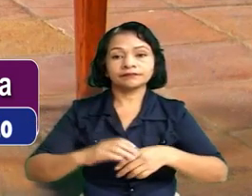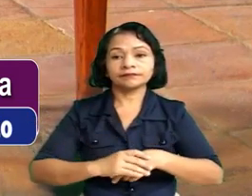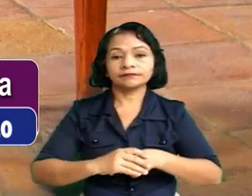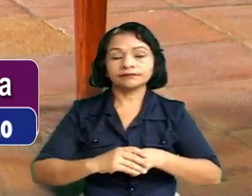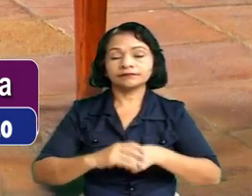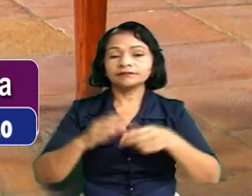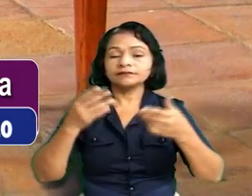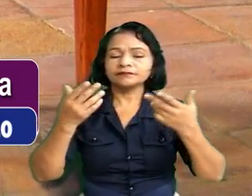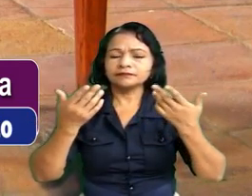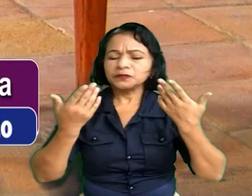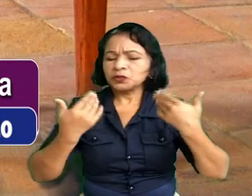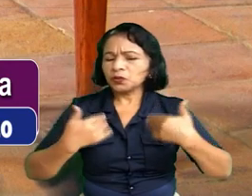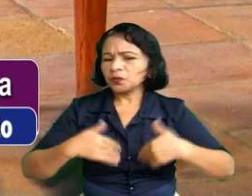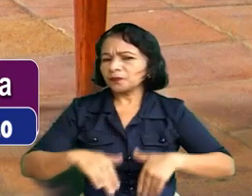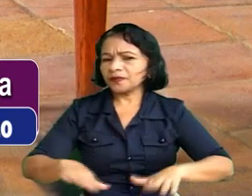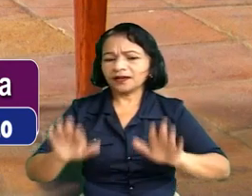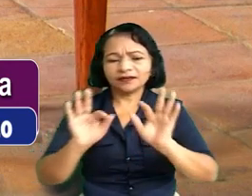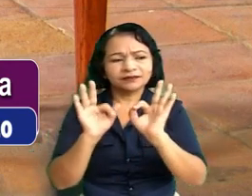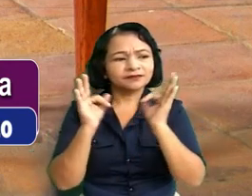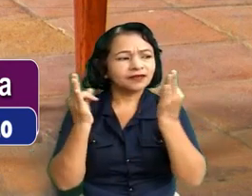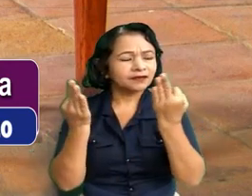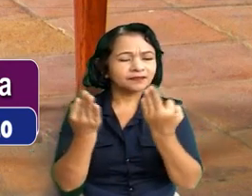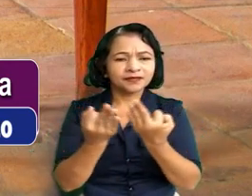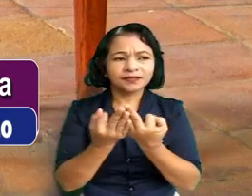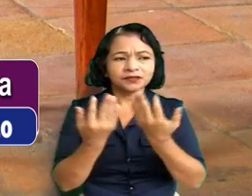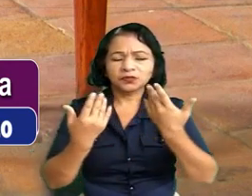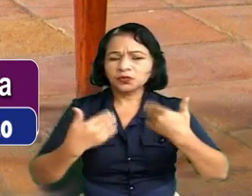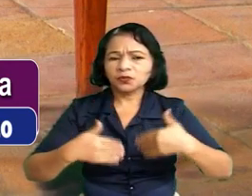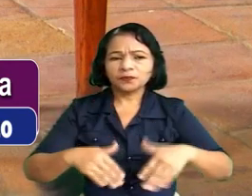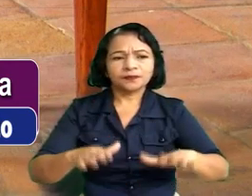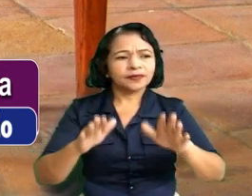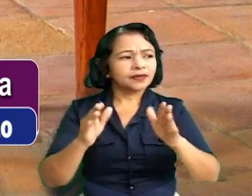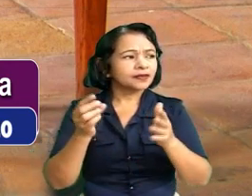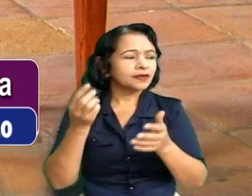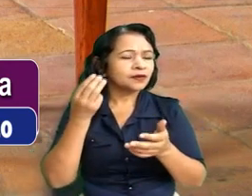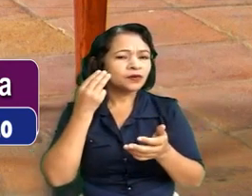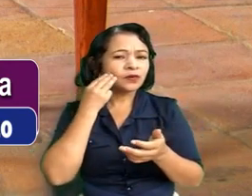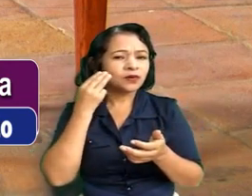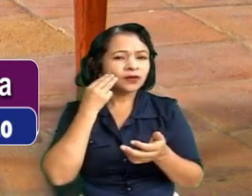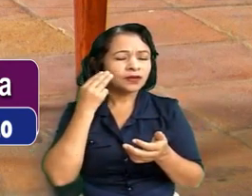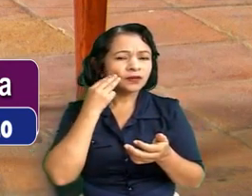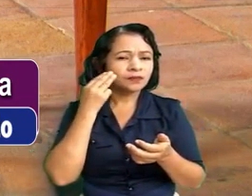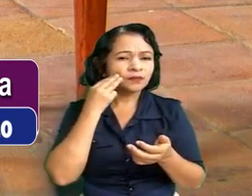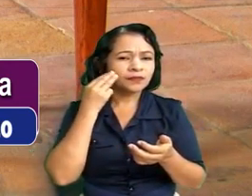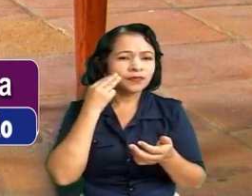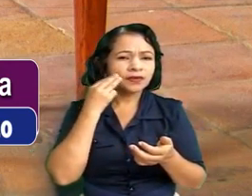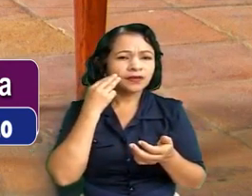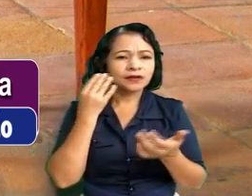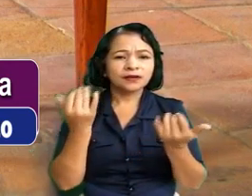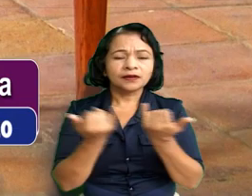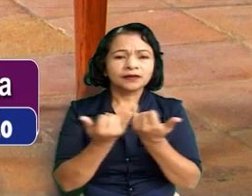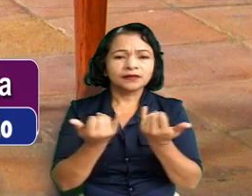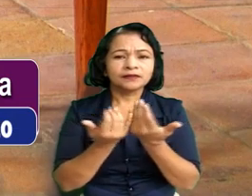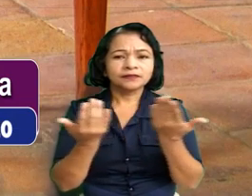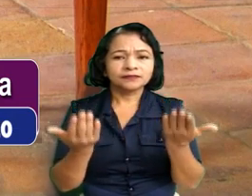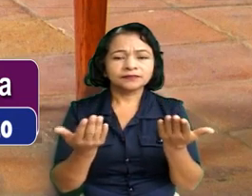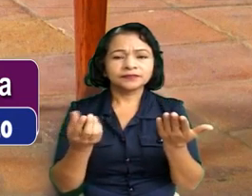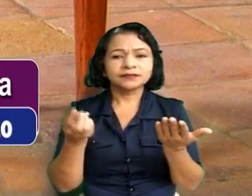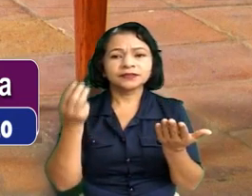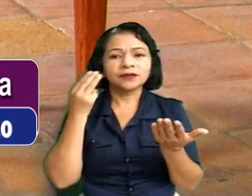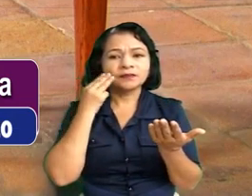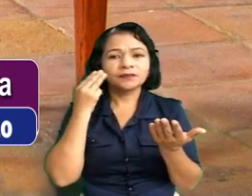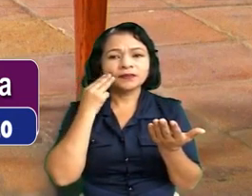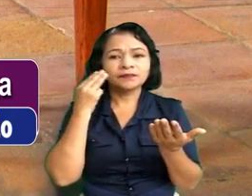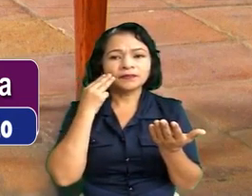origen humilde, con la mamá de ella de profesión maestra. O sea, la mamá de ella es